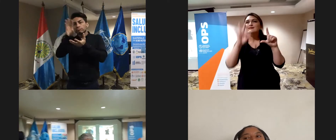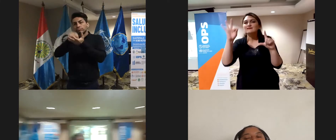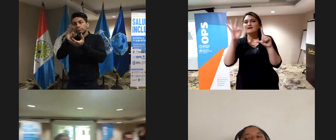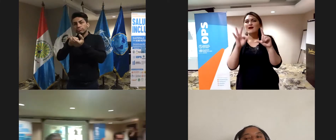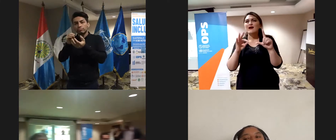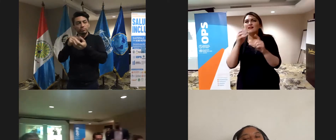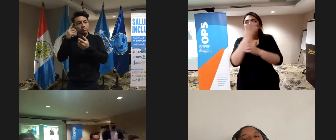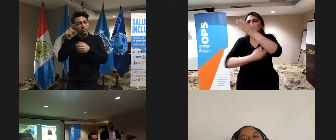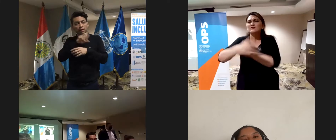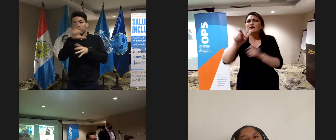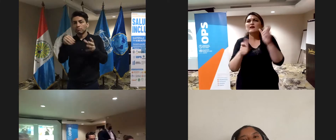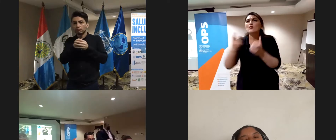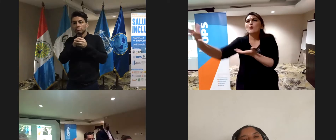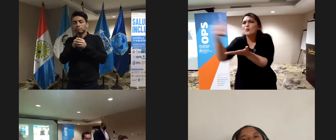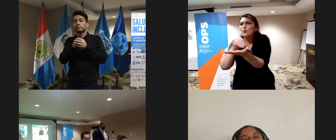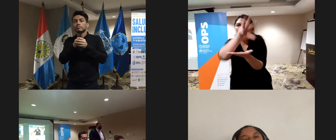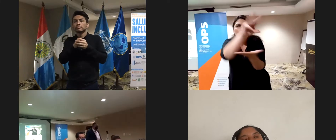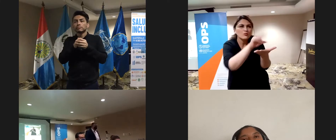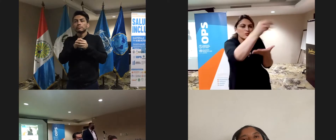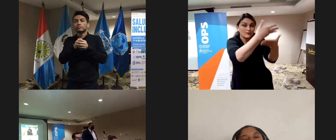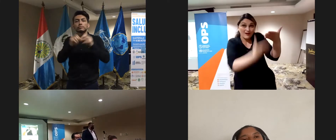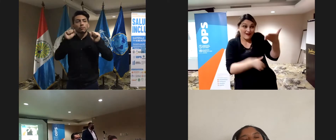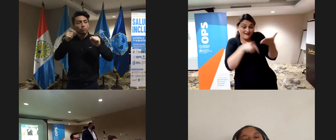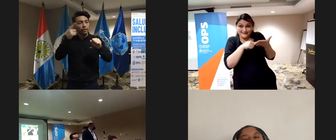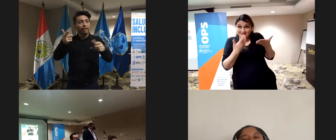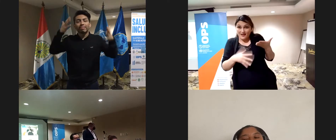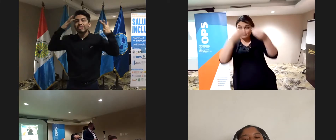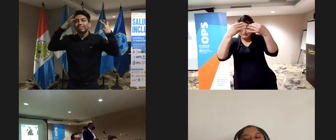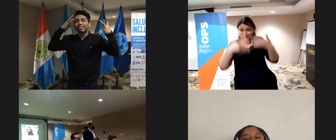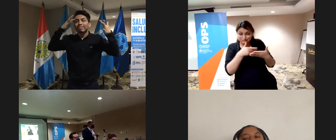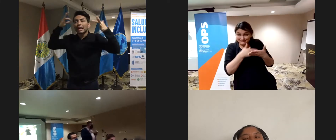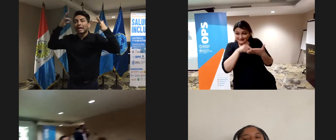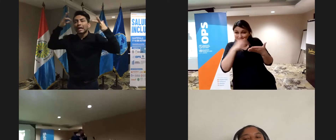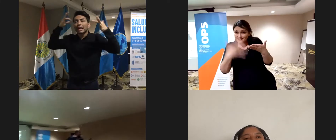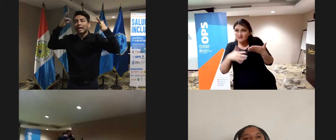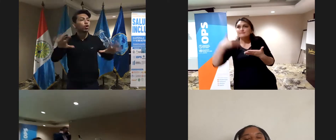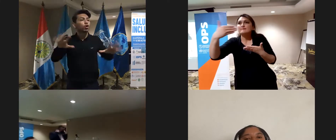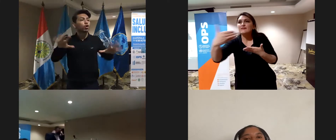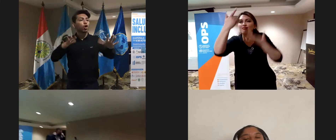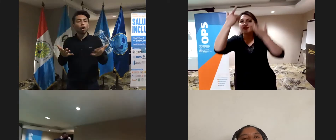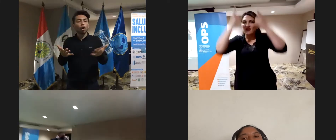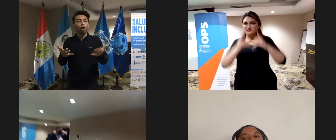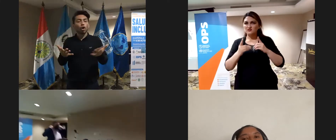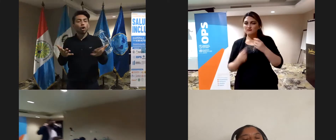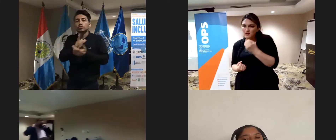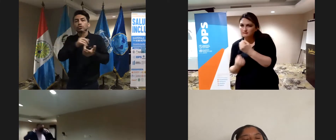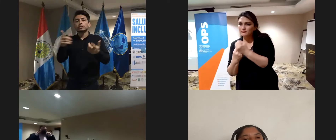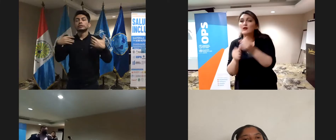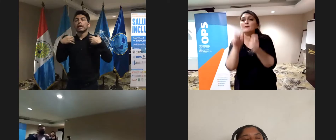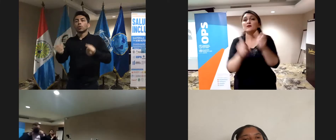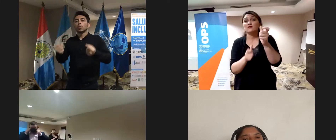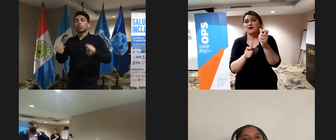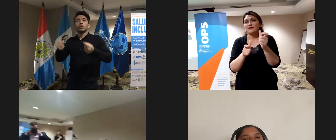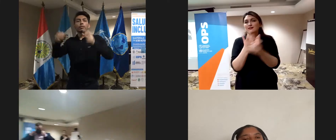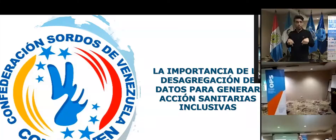su desagregación para la toma de decisiones para garantizar los derechos sobre la salud de las personas